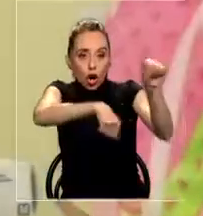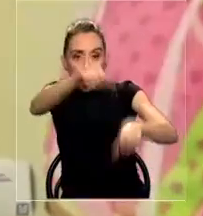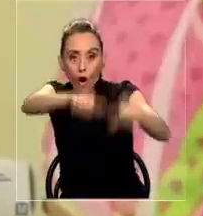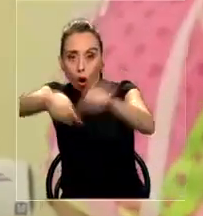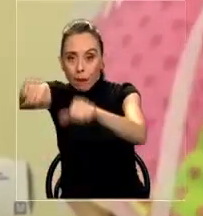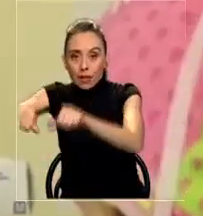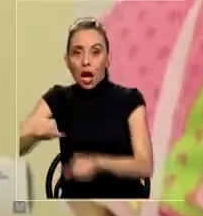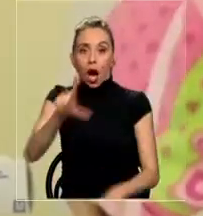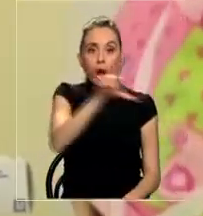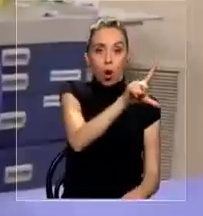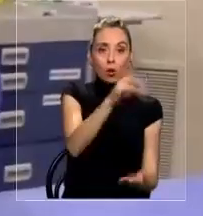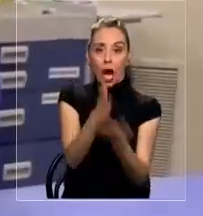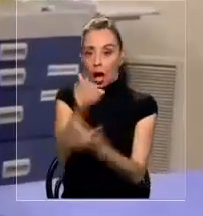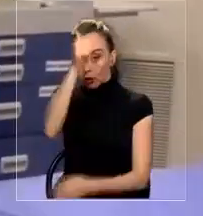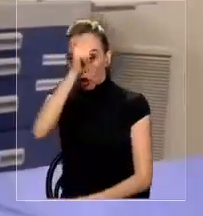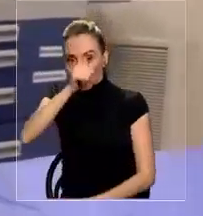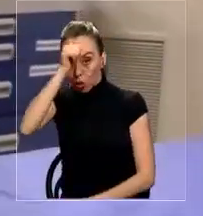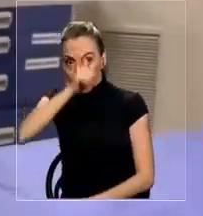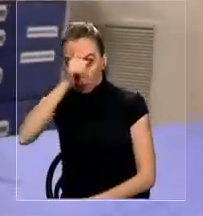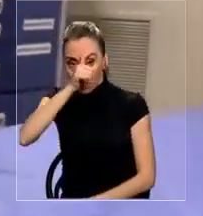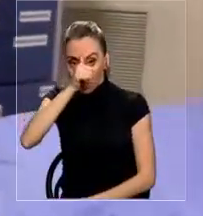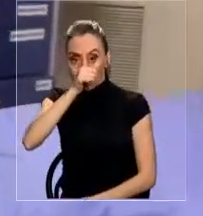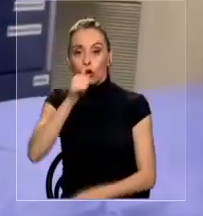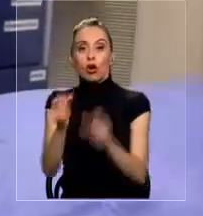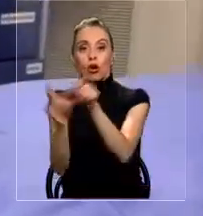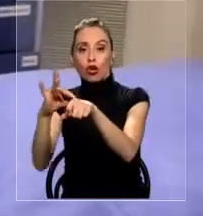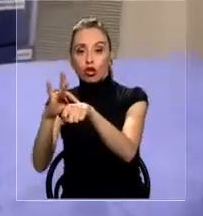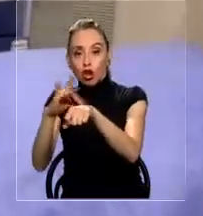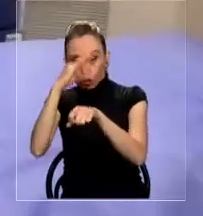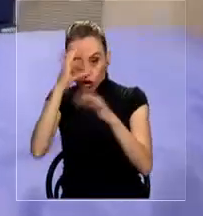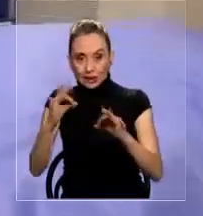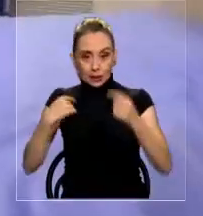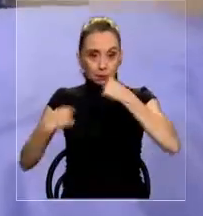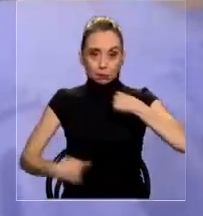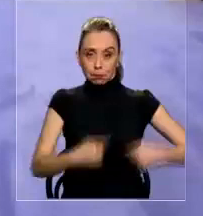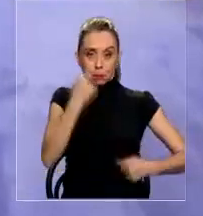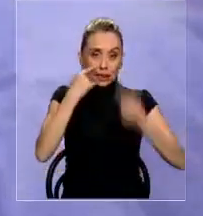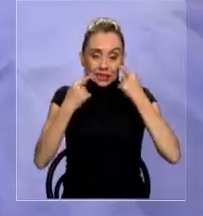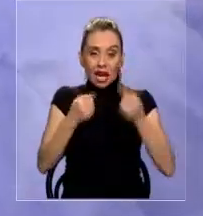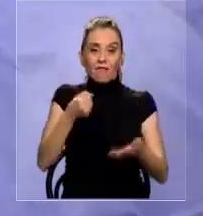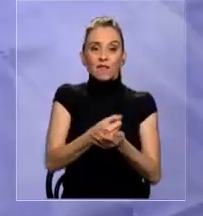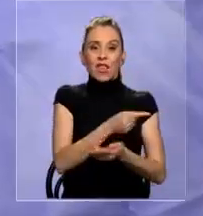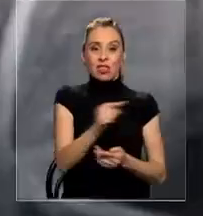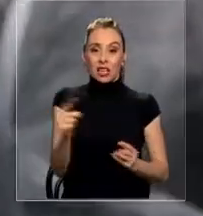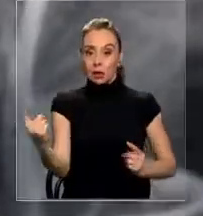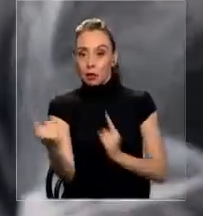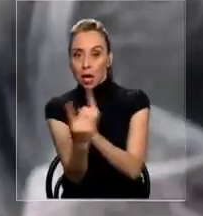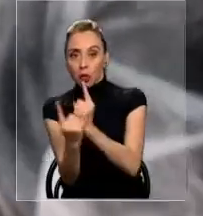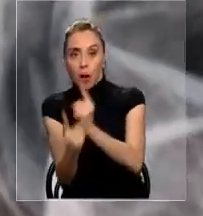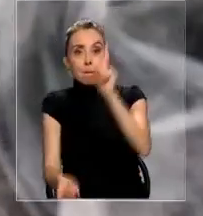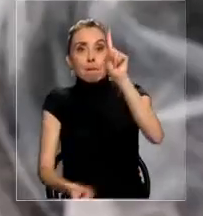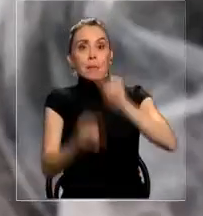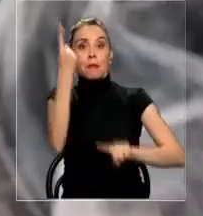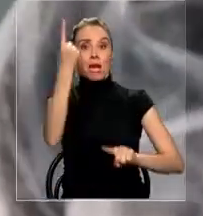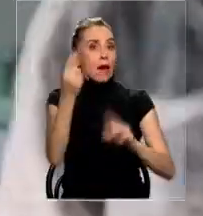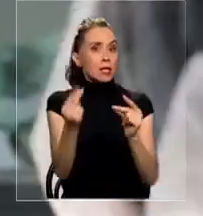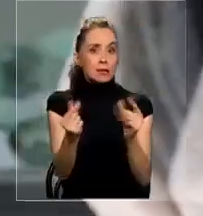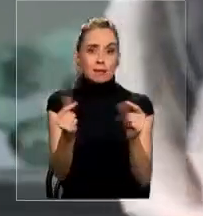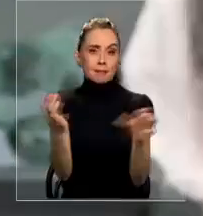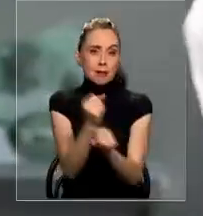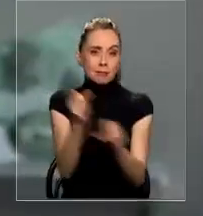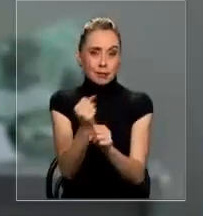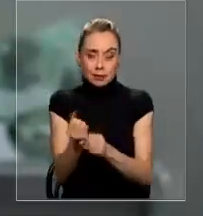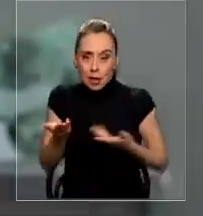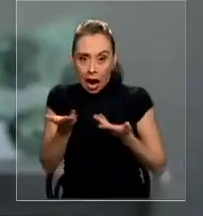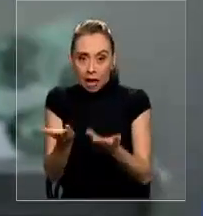operativos de lunes a domingo y atendiendo consultas de especialidad los fines de semana de forma inédita.